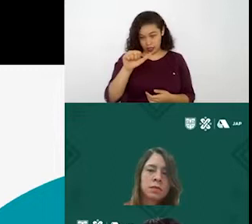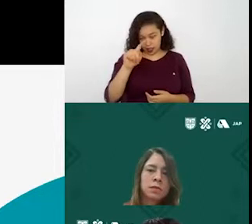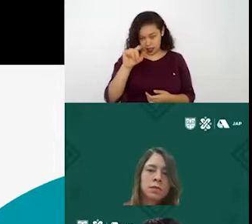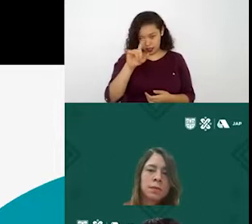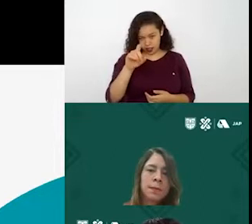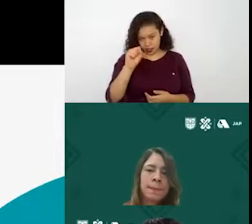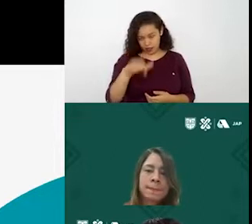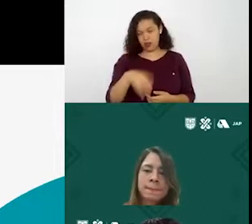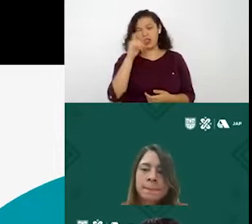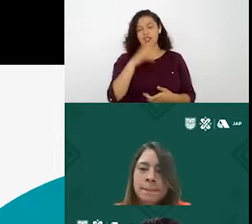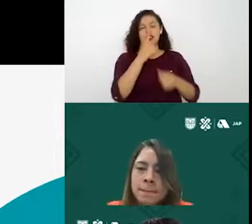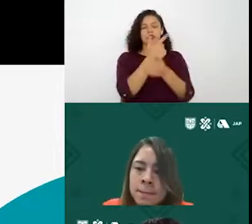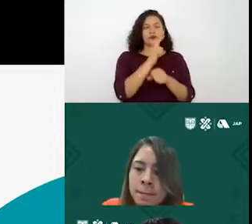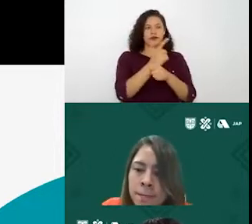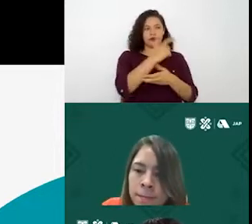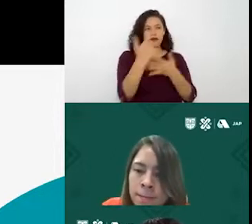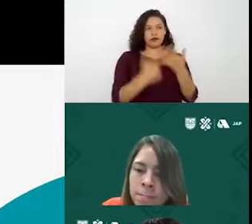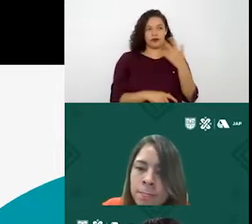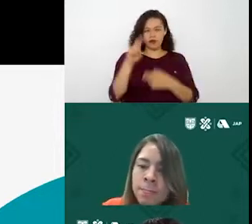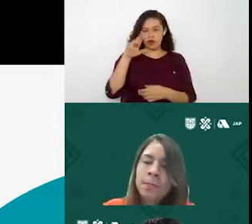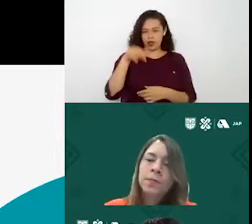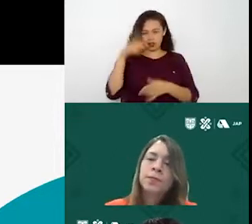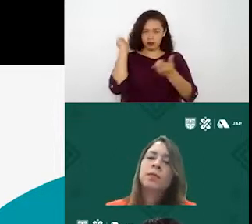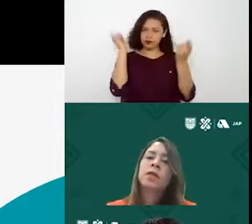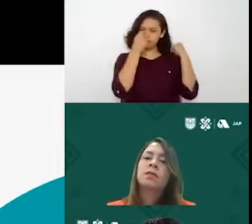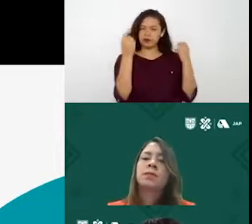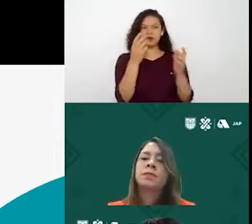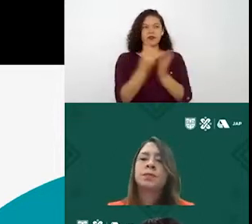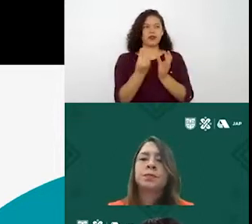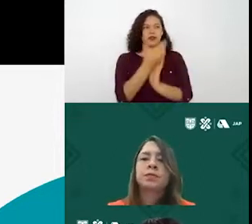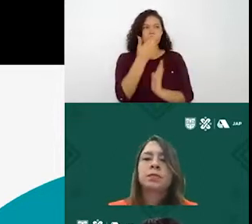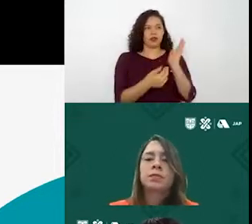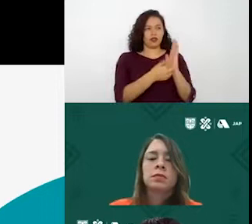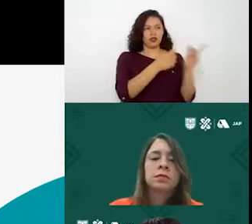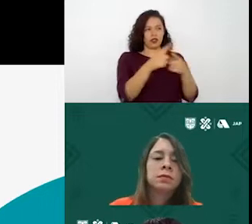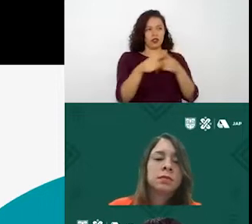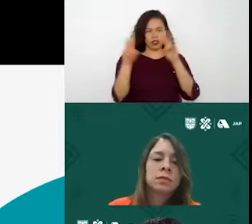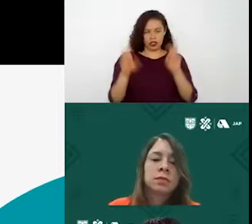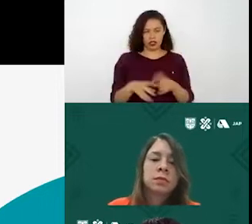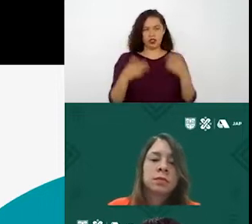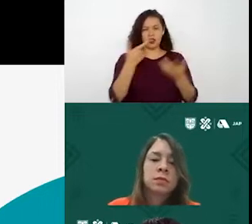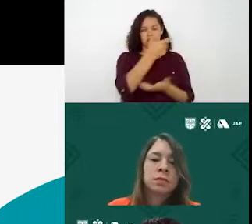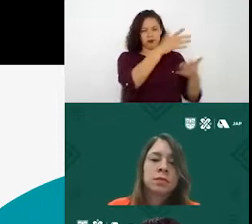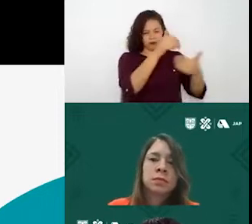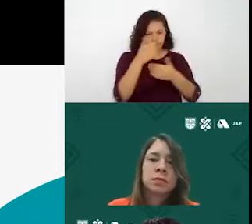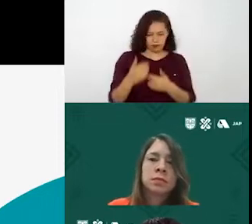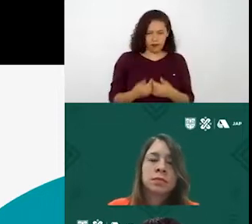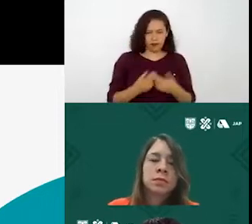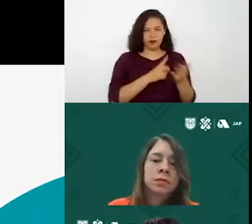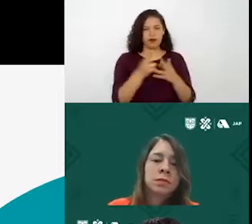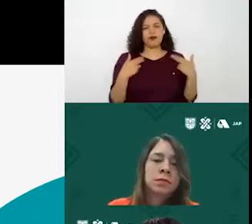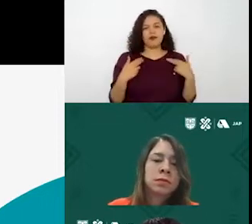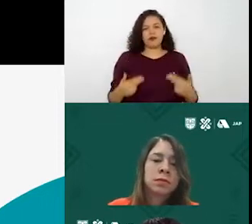contaduría egresada de la UNAM cuenta con cursos y talleres diversos temas como procuración de fondos derechos humanos